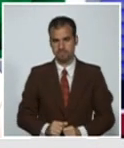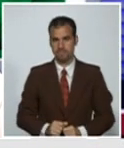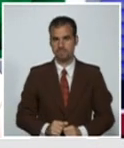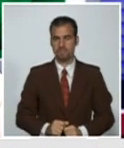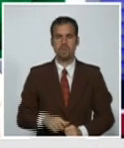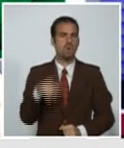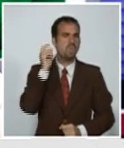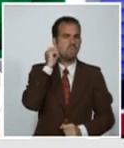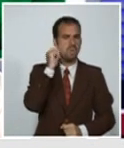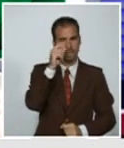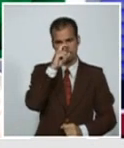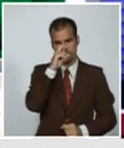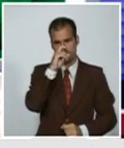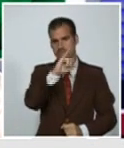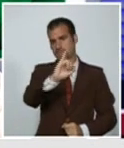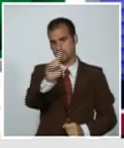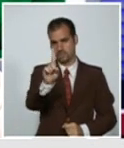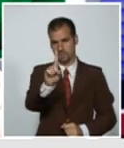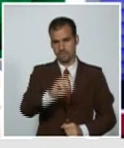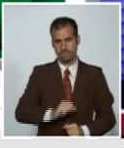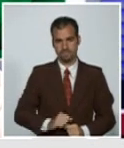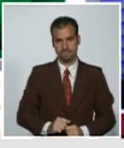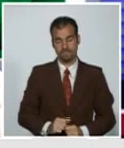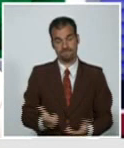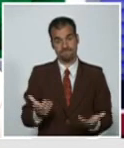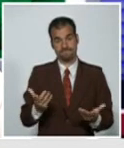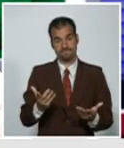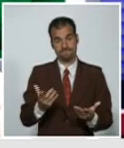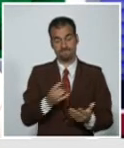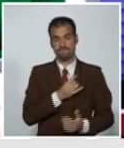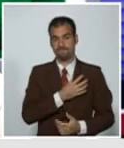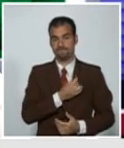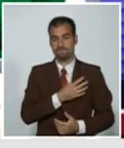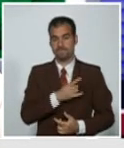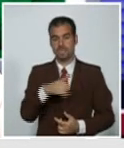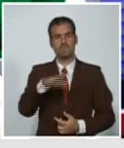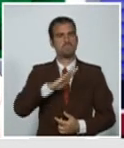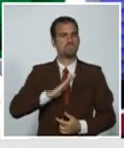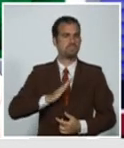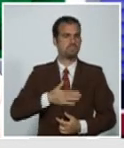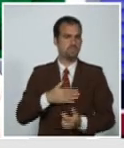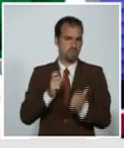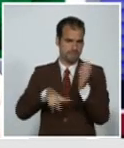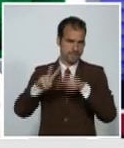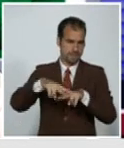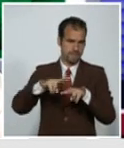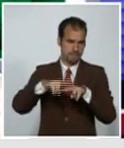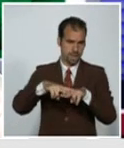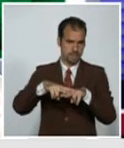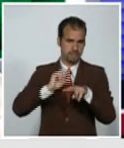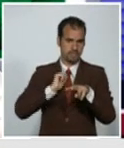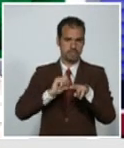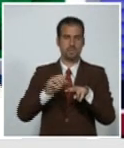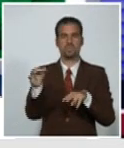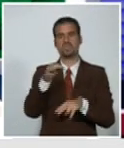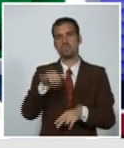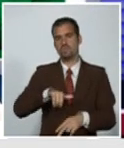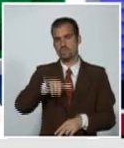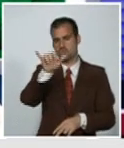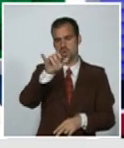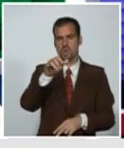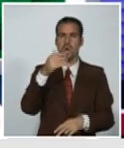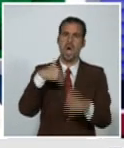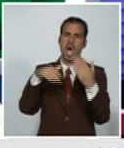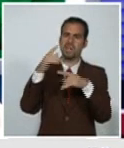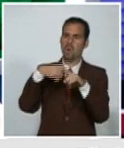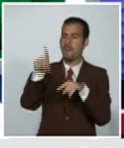años, pudiéramos decir que joven, del municipio Boyeros, aquí en La Habana, contacto de un caso que había sido